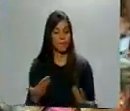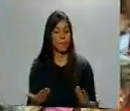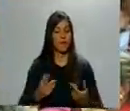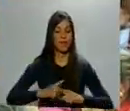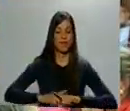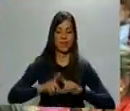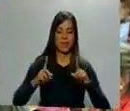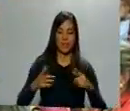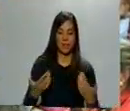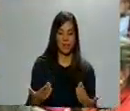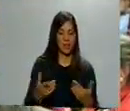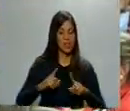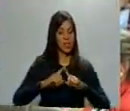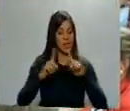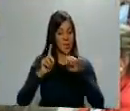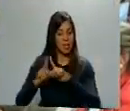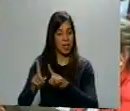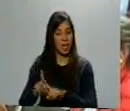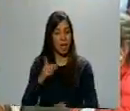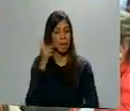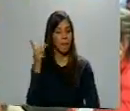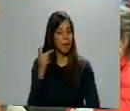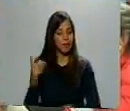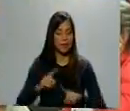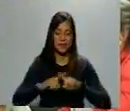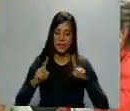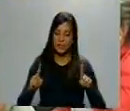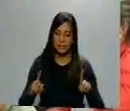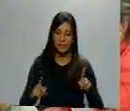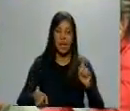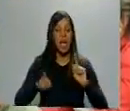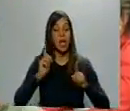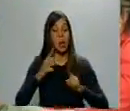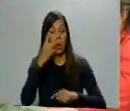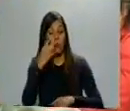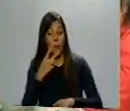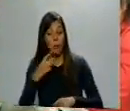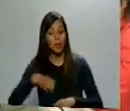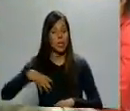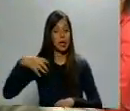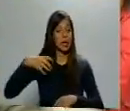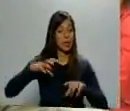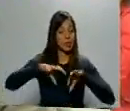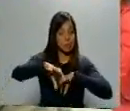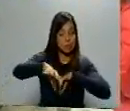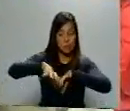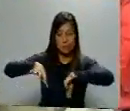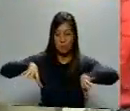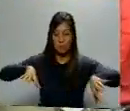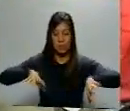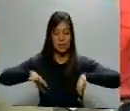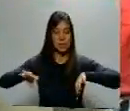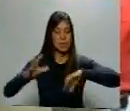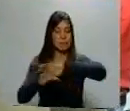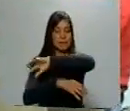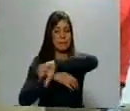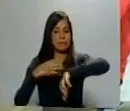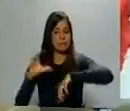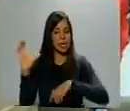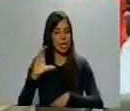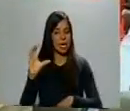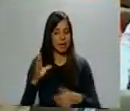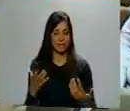socioeconómicas de la composición de su población. Todo eso generaba una tremenda anarquía que había que buscarle